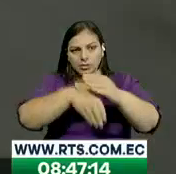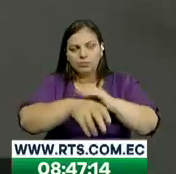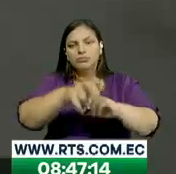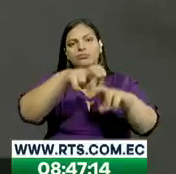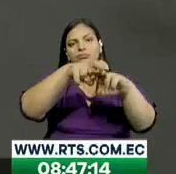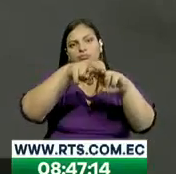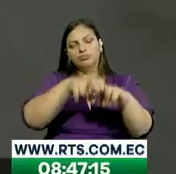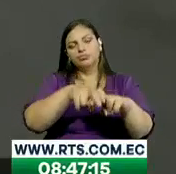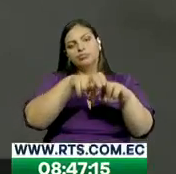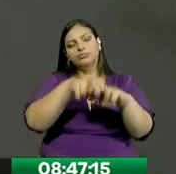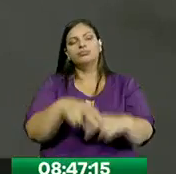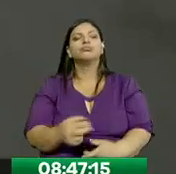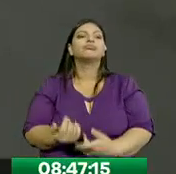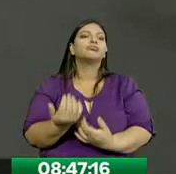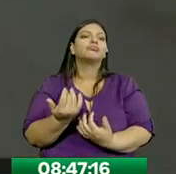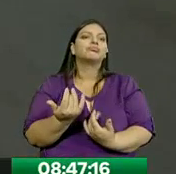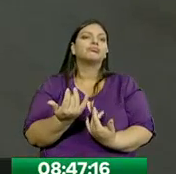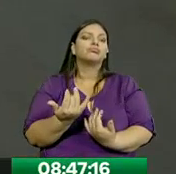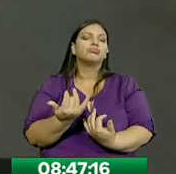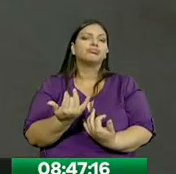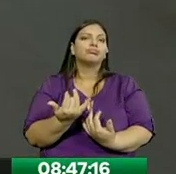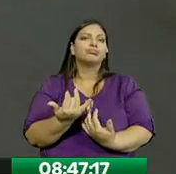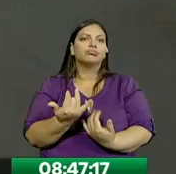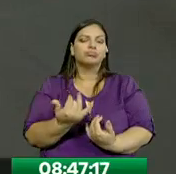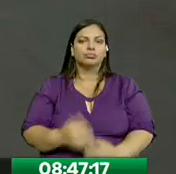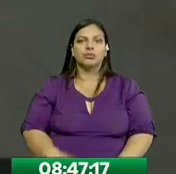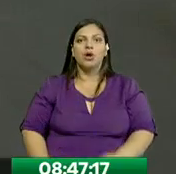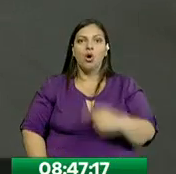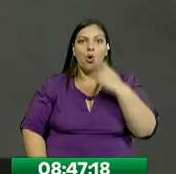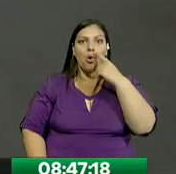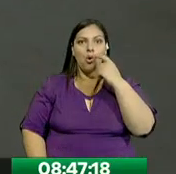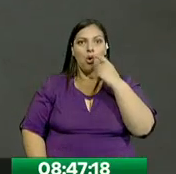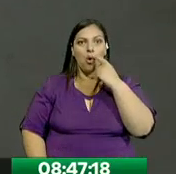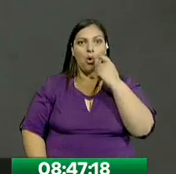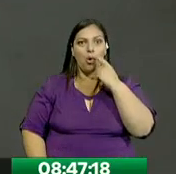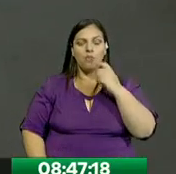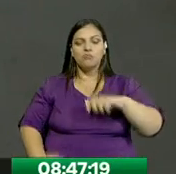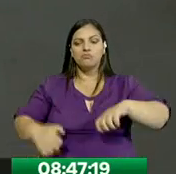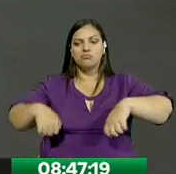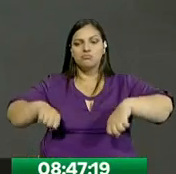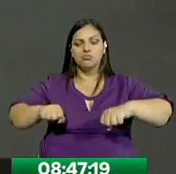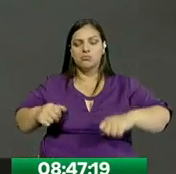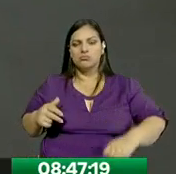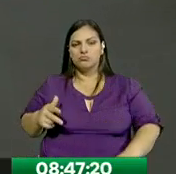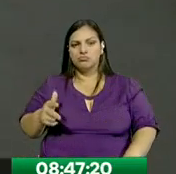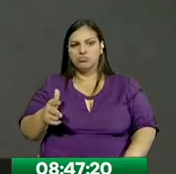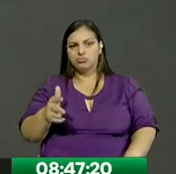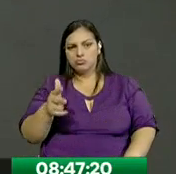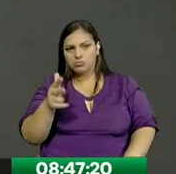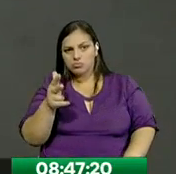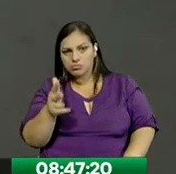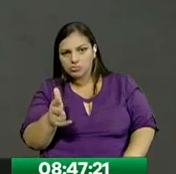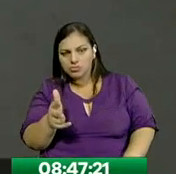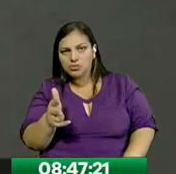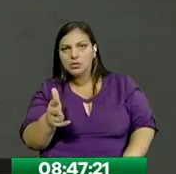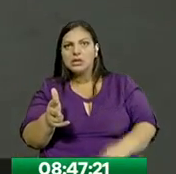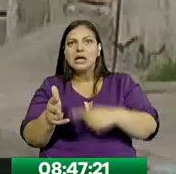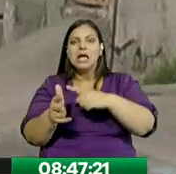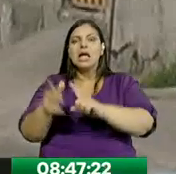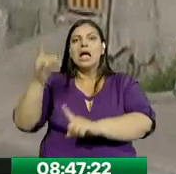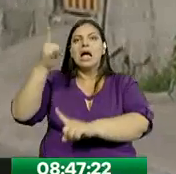motorizados. Se estaba cortando primero el pelo, se terminó de cortar el pelo, estaba conversando con un amigo, después llegaron ese alias